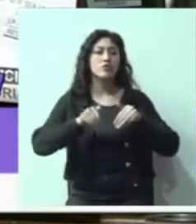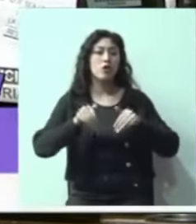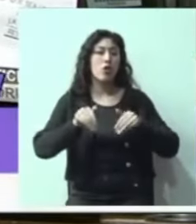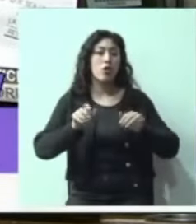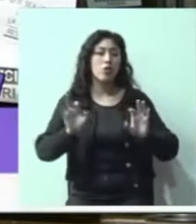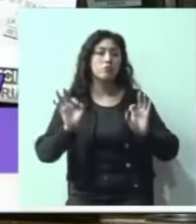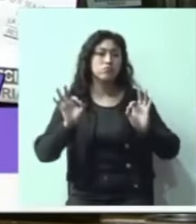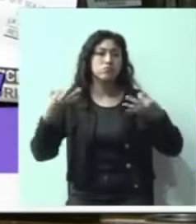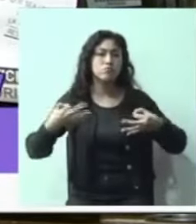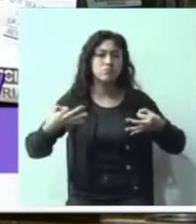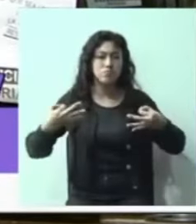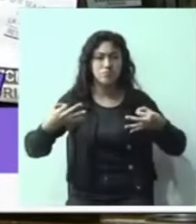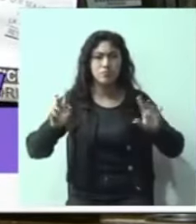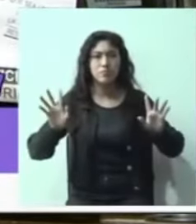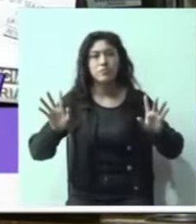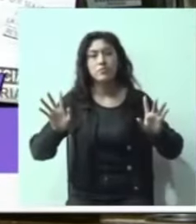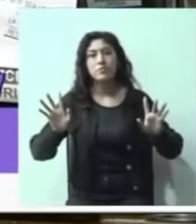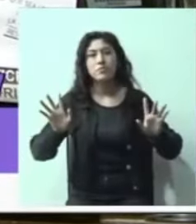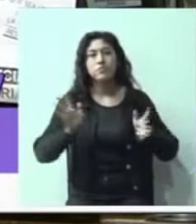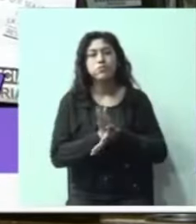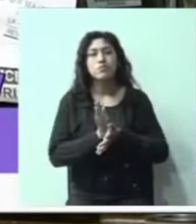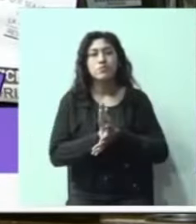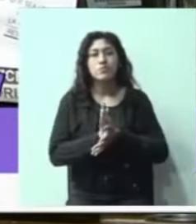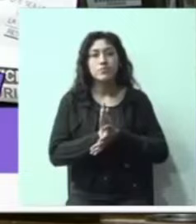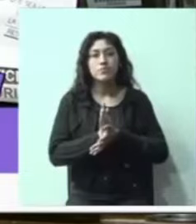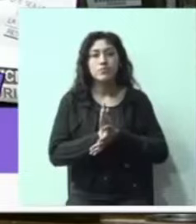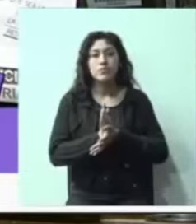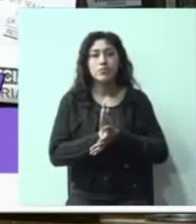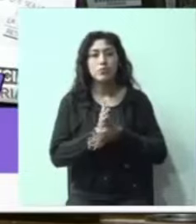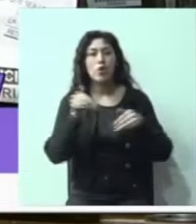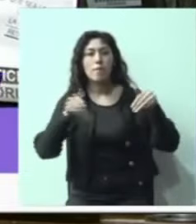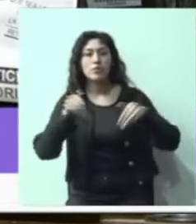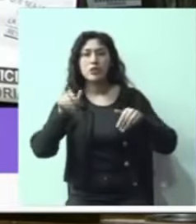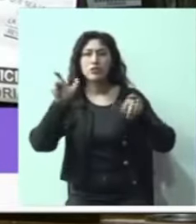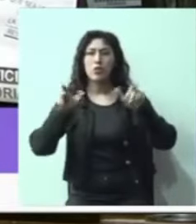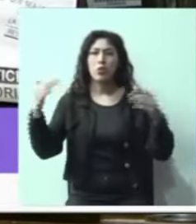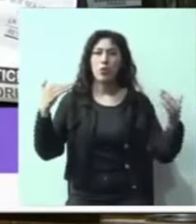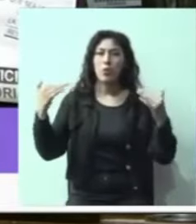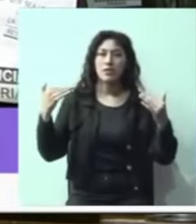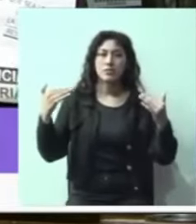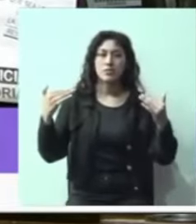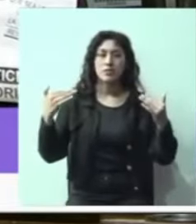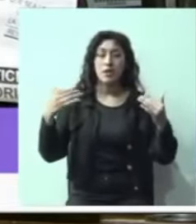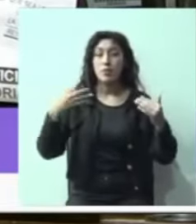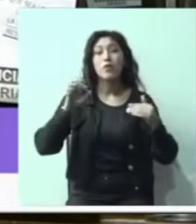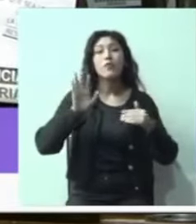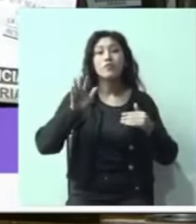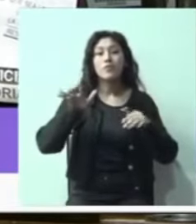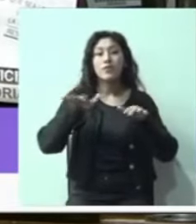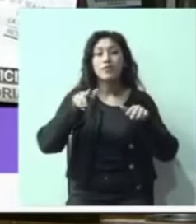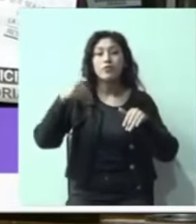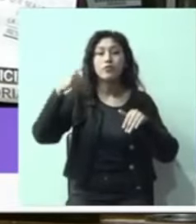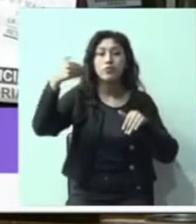o un gesto para que luego no se manifieste en lo que realmente tiene que suceder, que